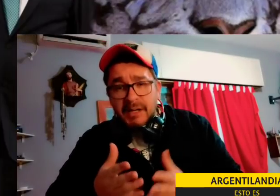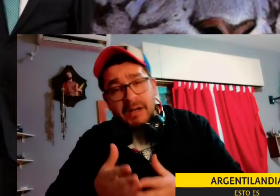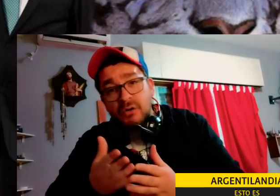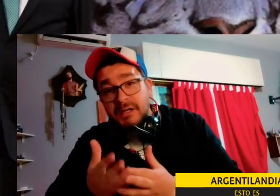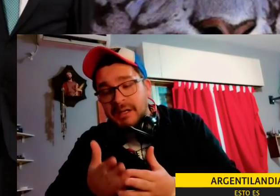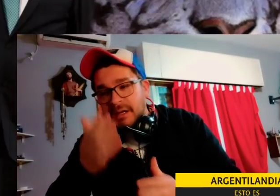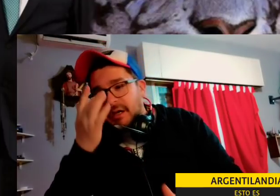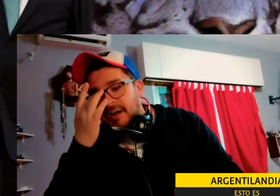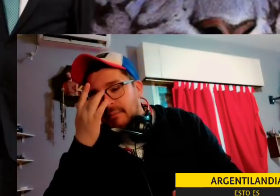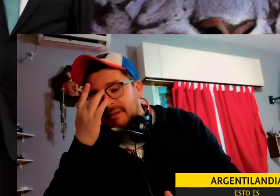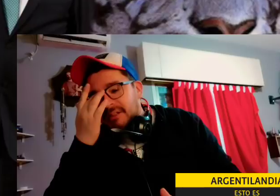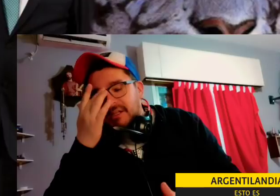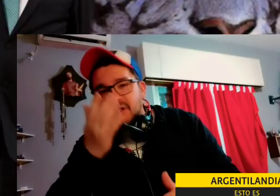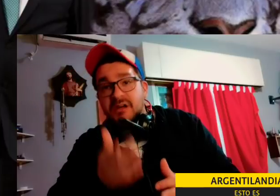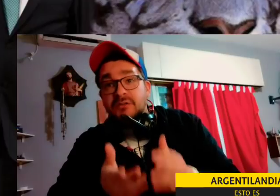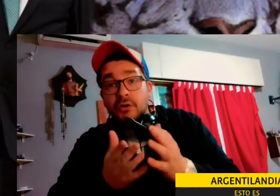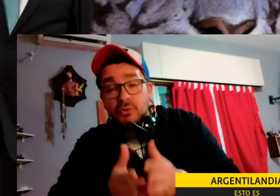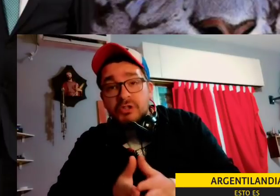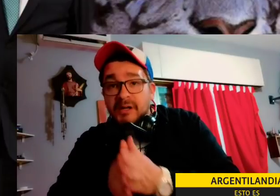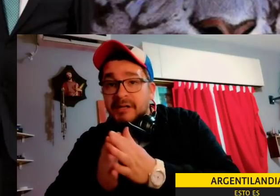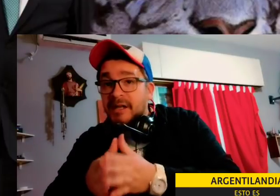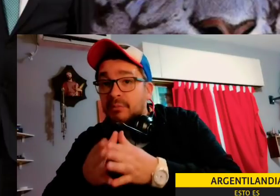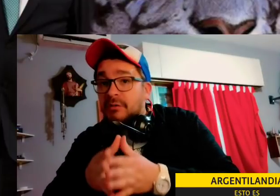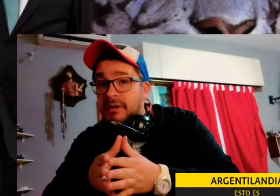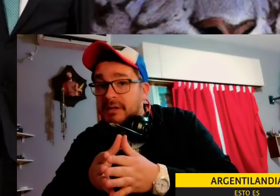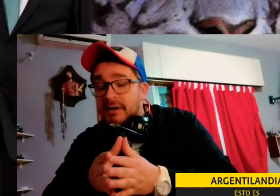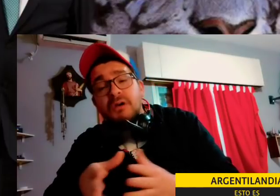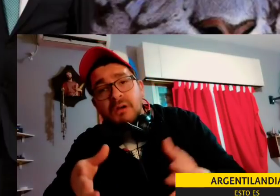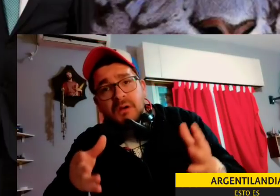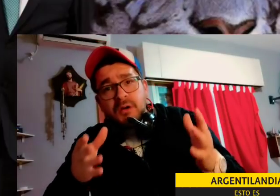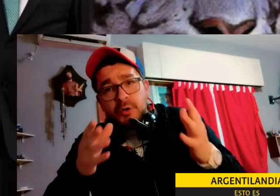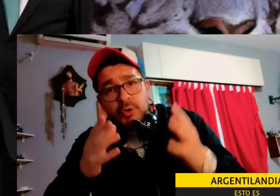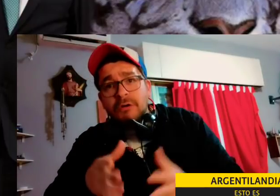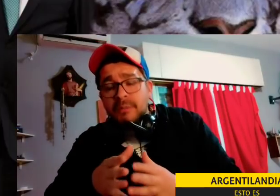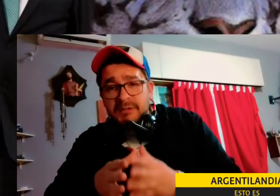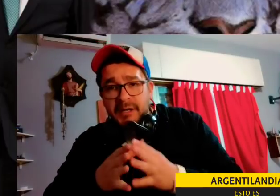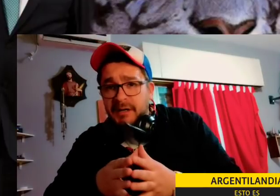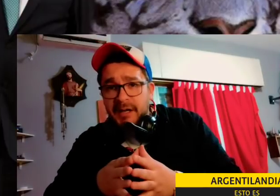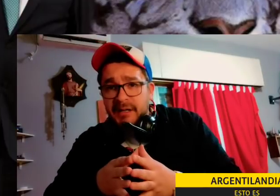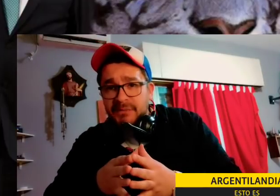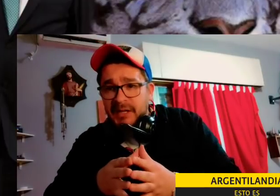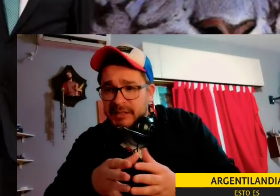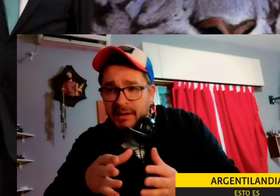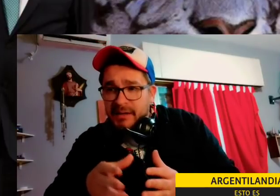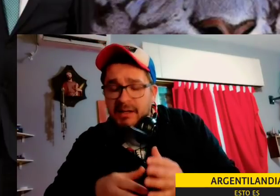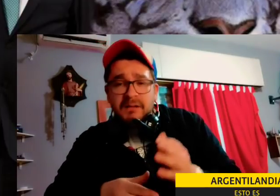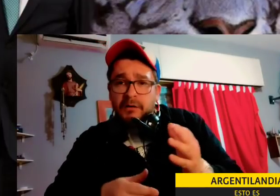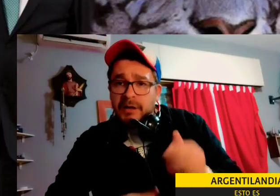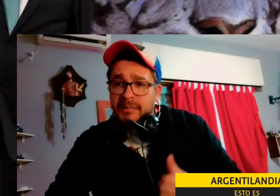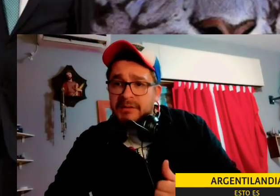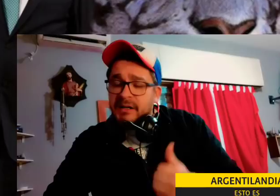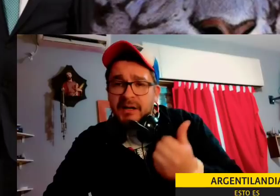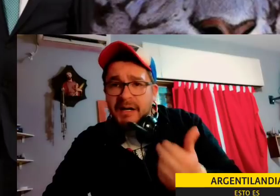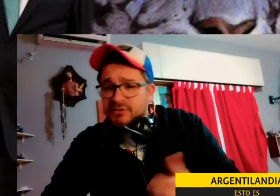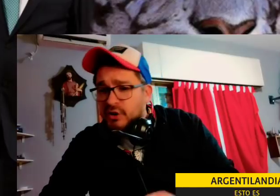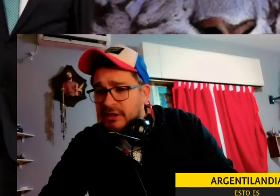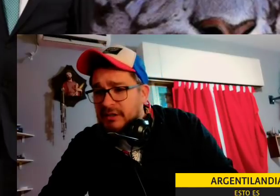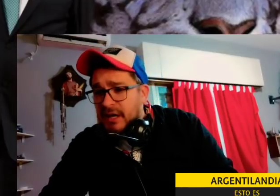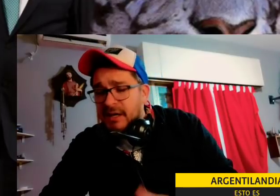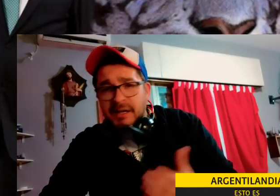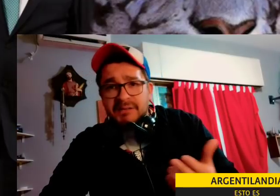algo fundamental, algo que realmente tiene que llenar de orgullo y tranquilidad al pueblo mexicano. No va a aumentar nada el tema de,